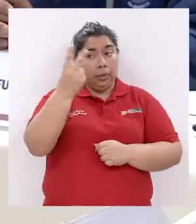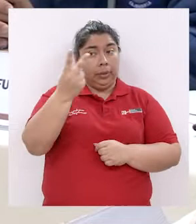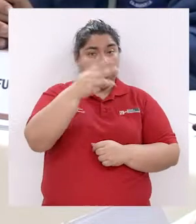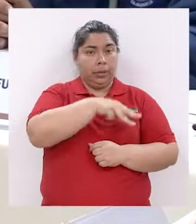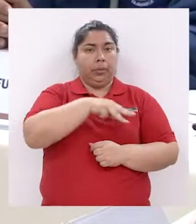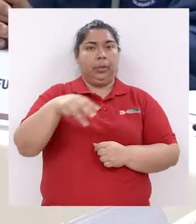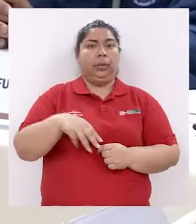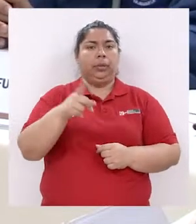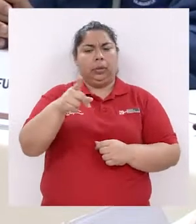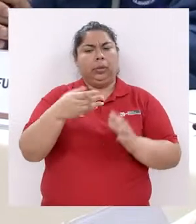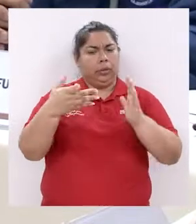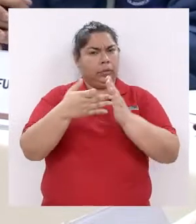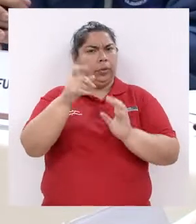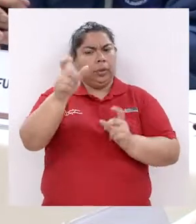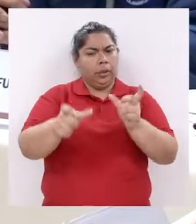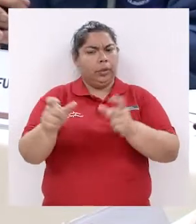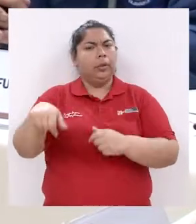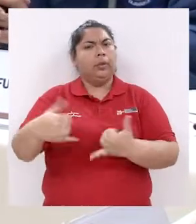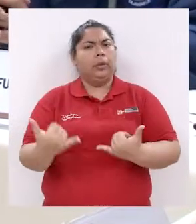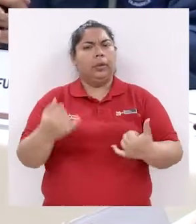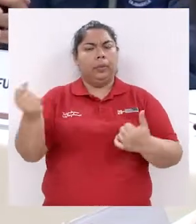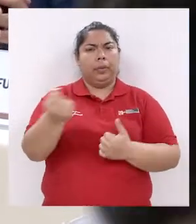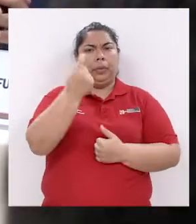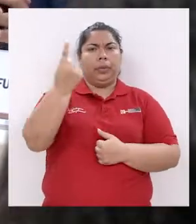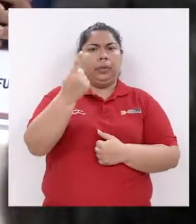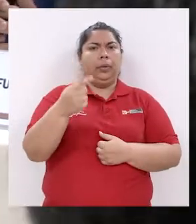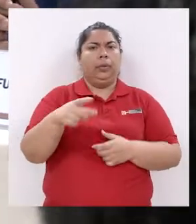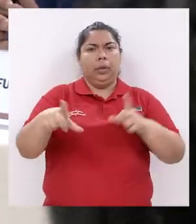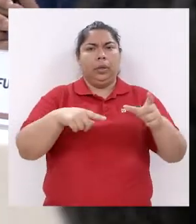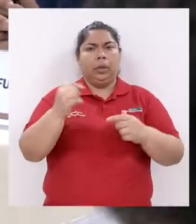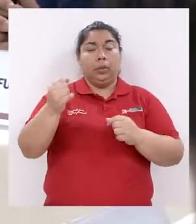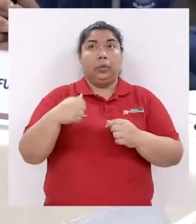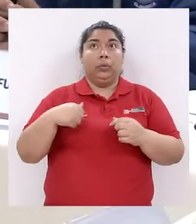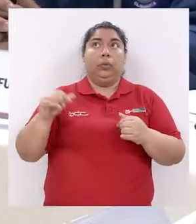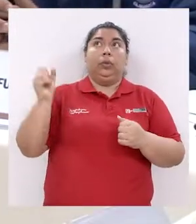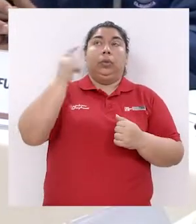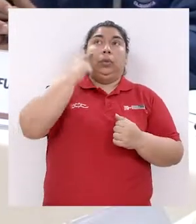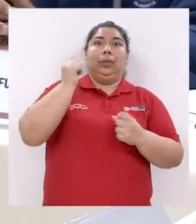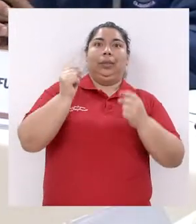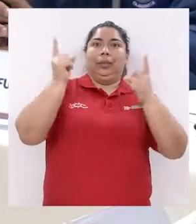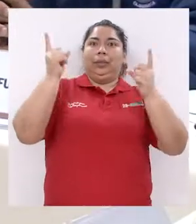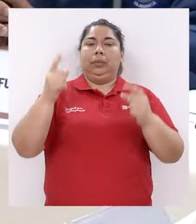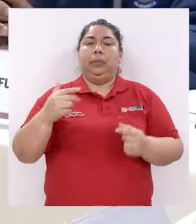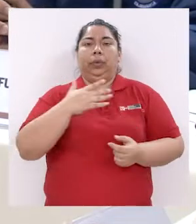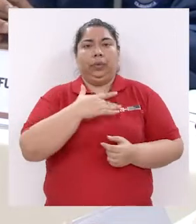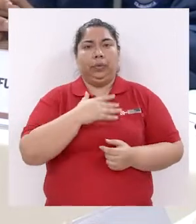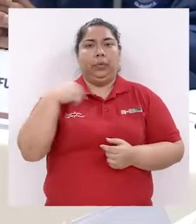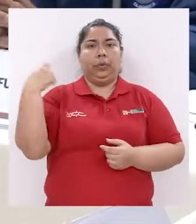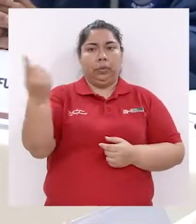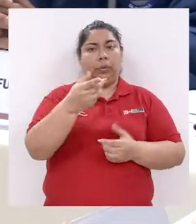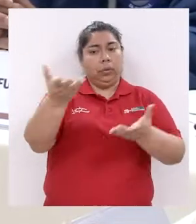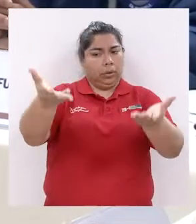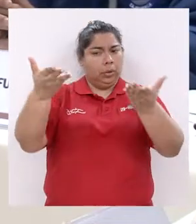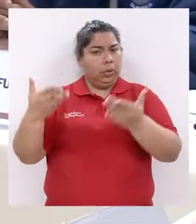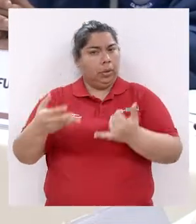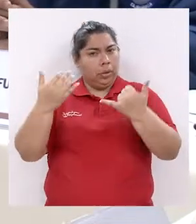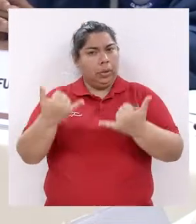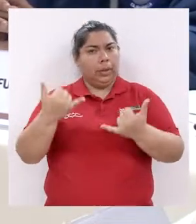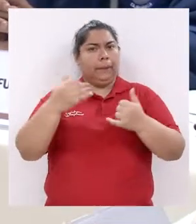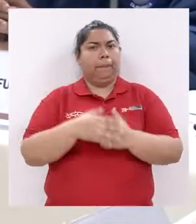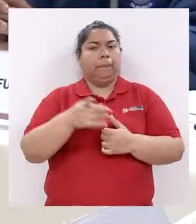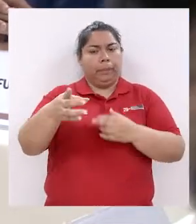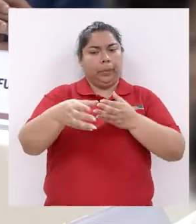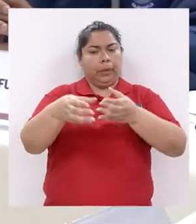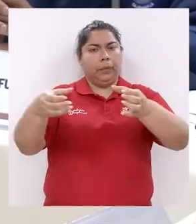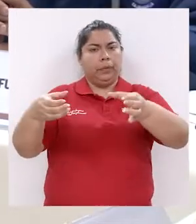viceministra, funcionarios. En primer lugar, para nosotros es un altísimo honor recibirlos aquí en